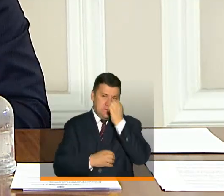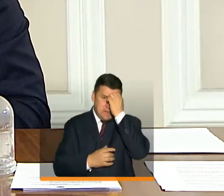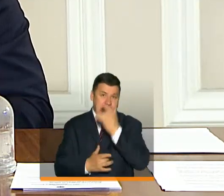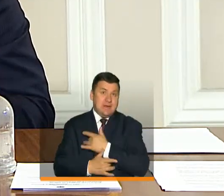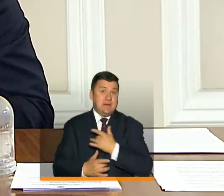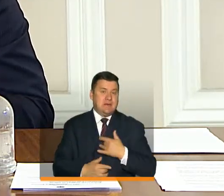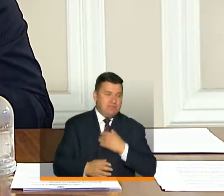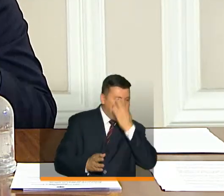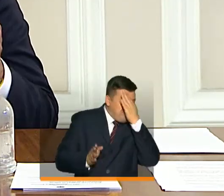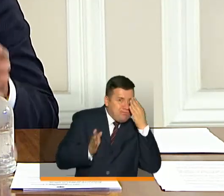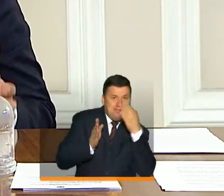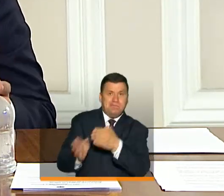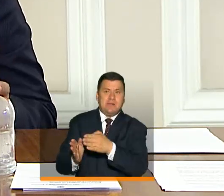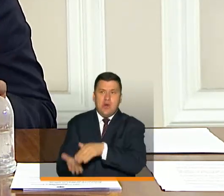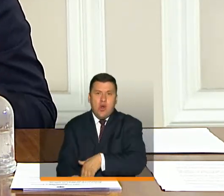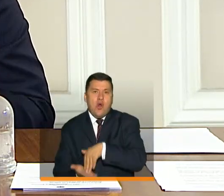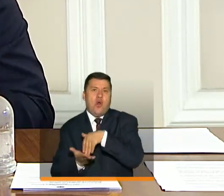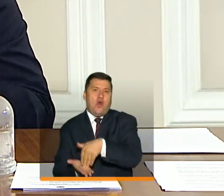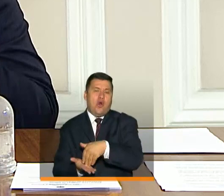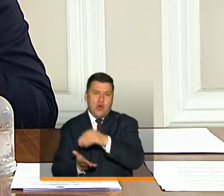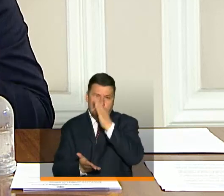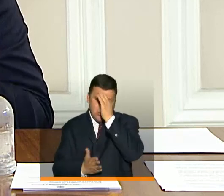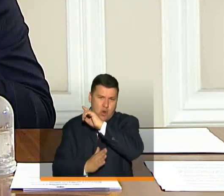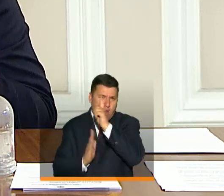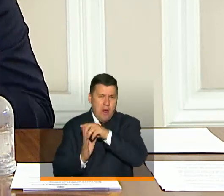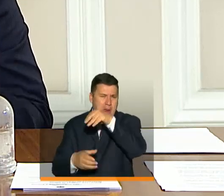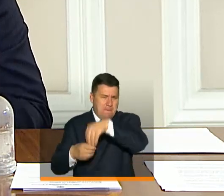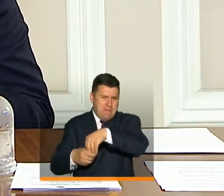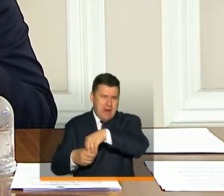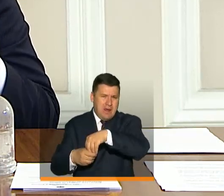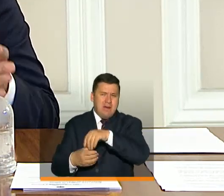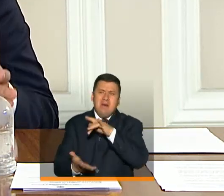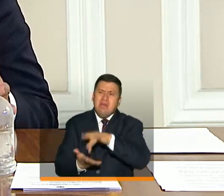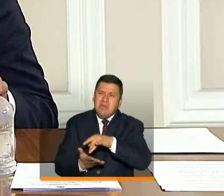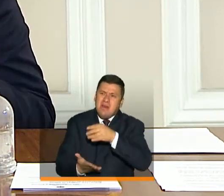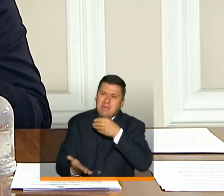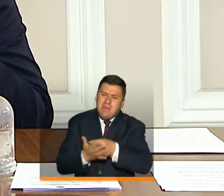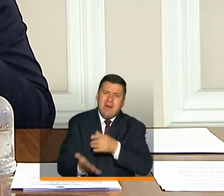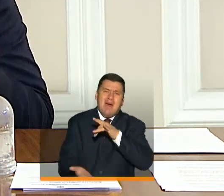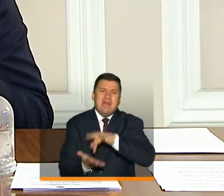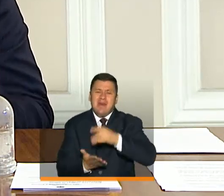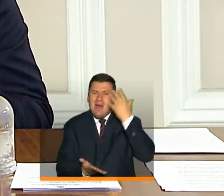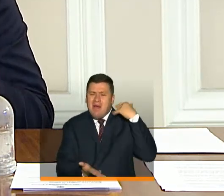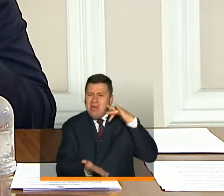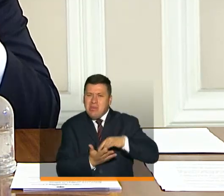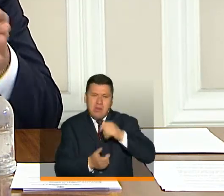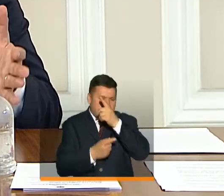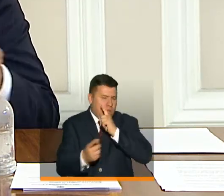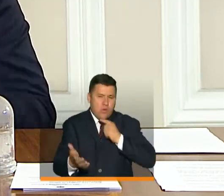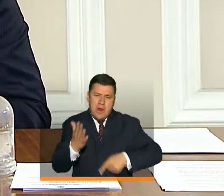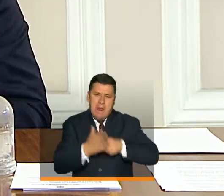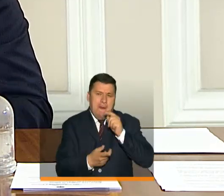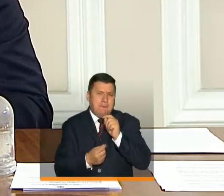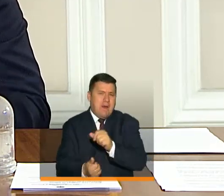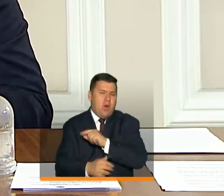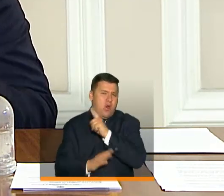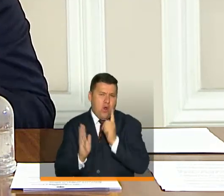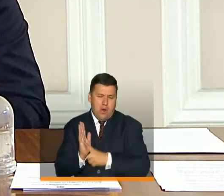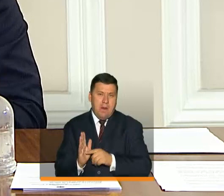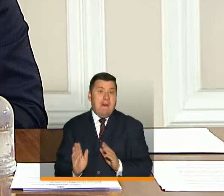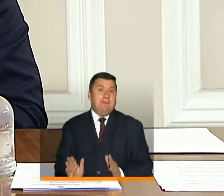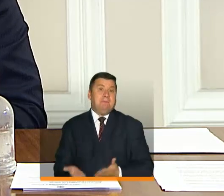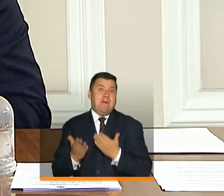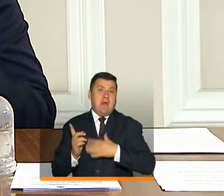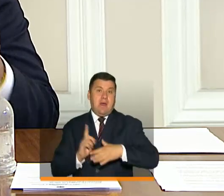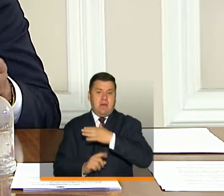salud, donde queremos seguir fortaleciendo los esquemas de punto final, pago de deudas acumuladas, también